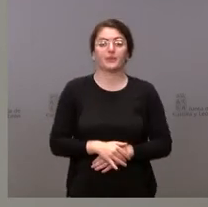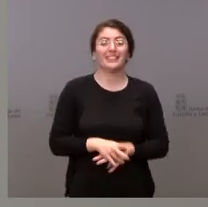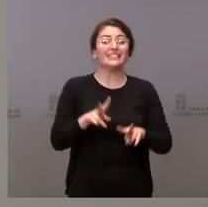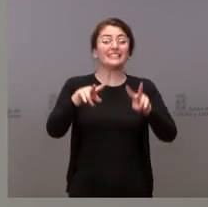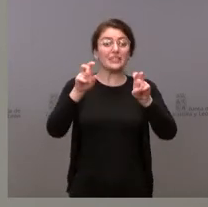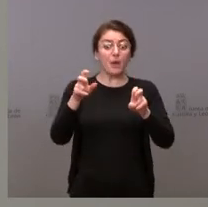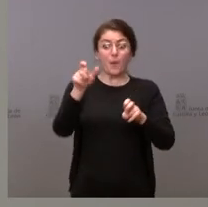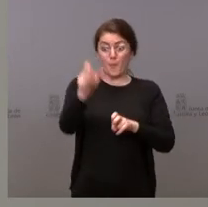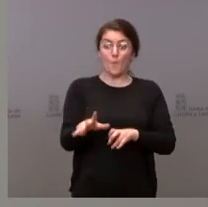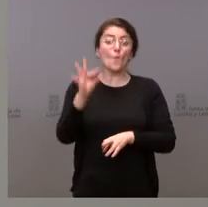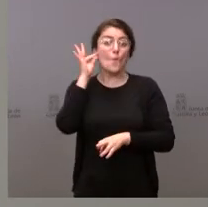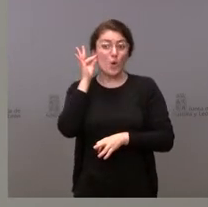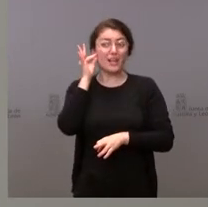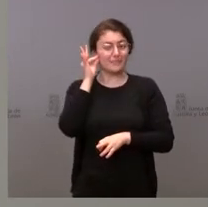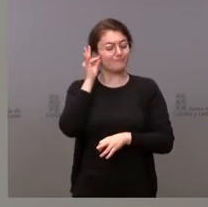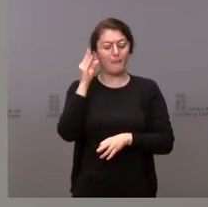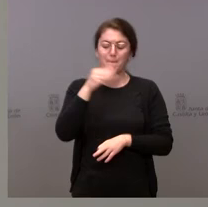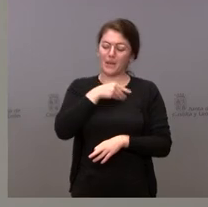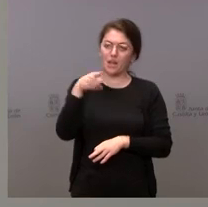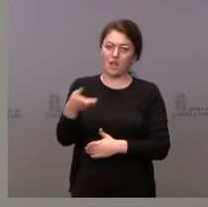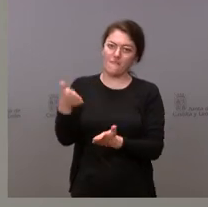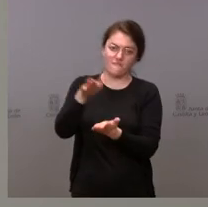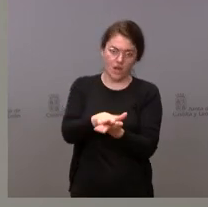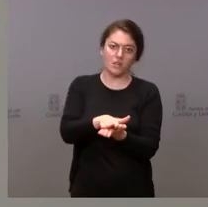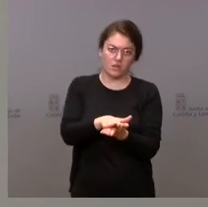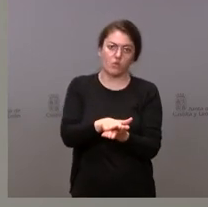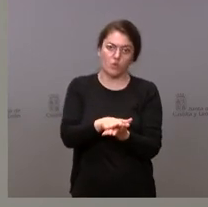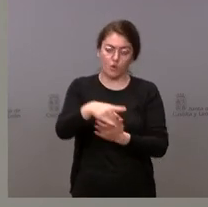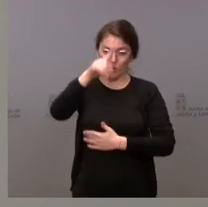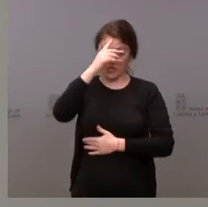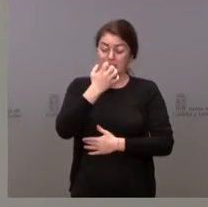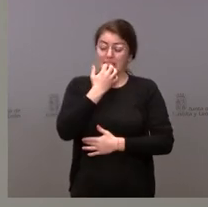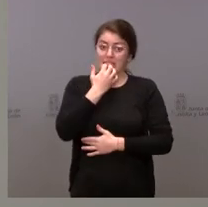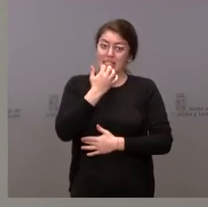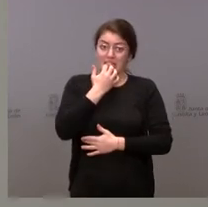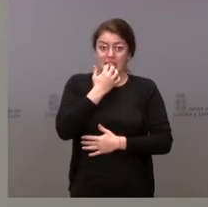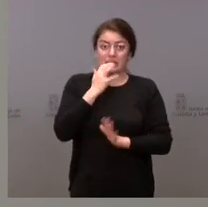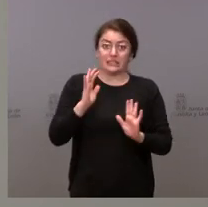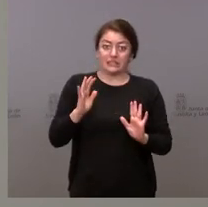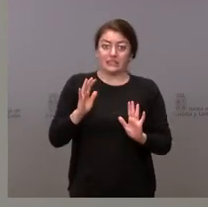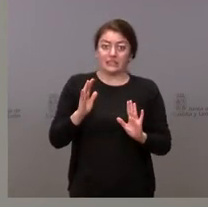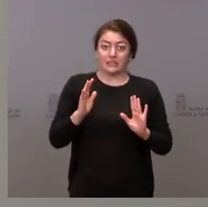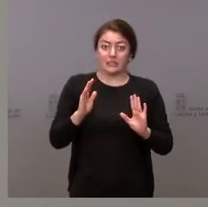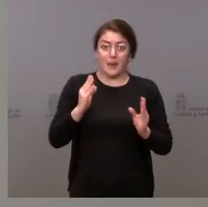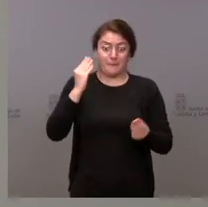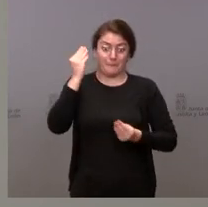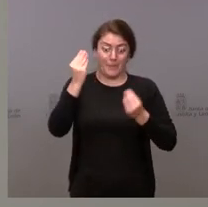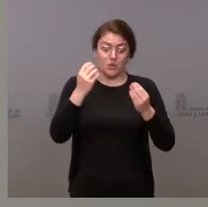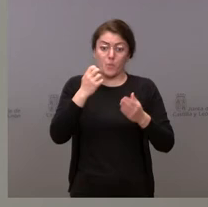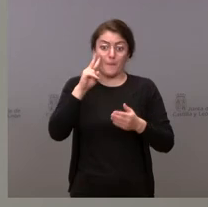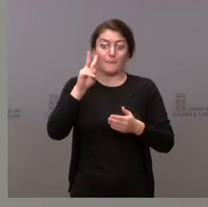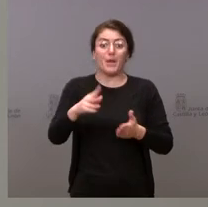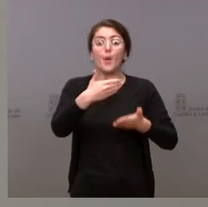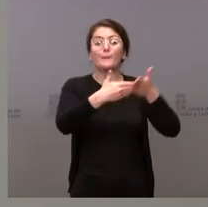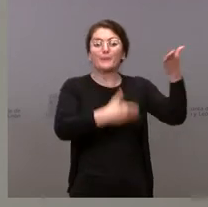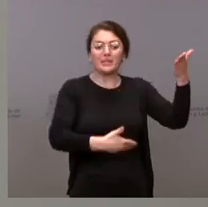lamentablemente ha fallecido no soy el y no sé si si ésta parece ser por las noticias de prensa que tenemos que el caso se